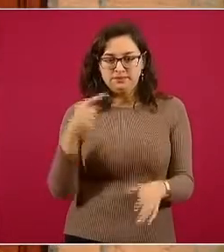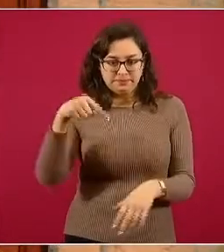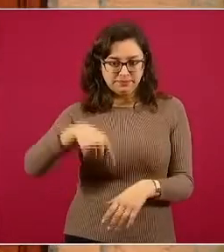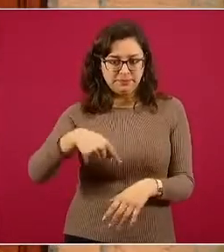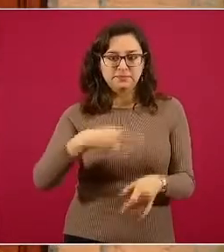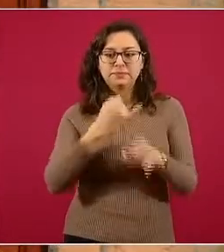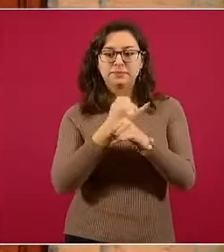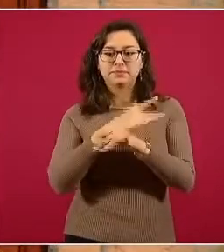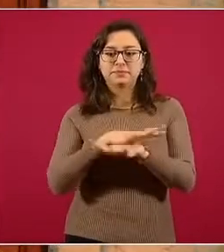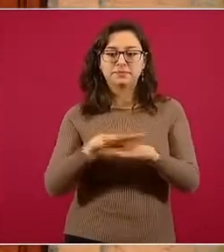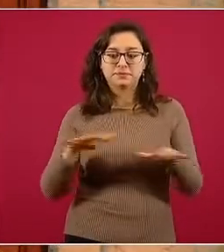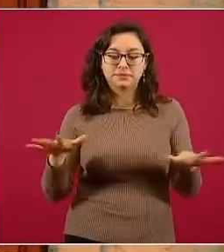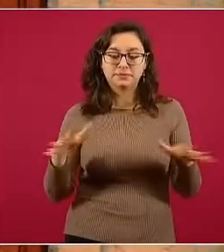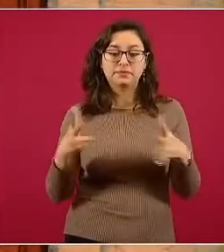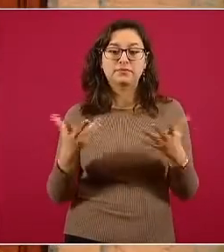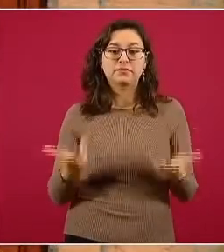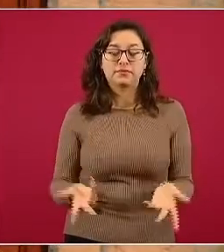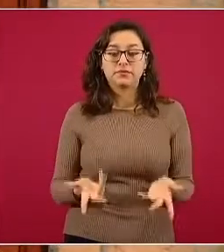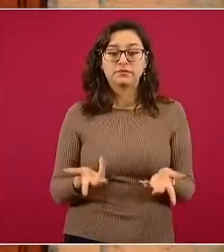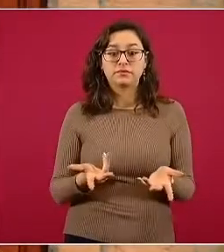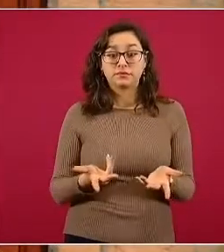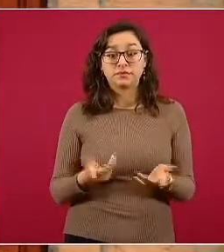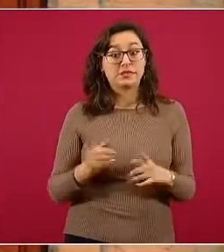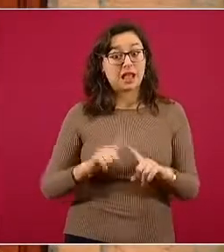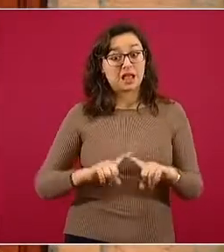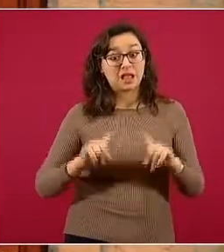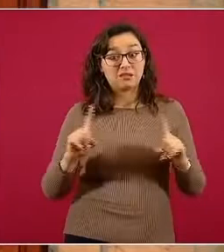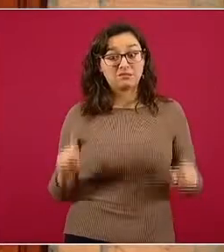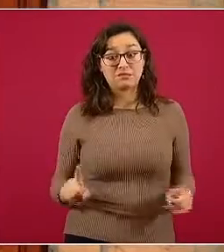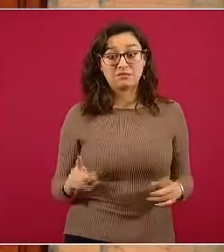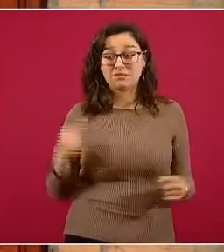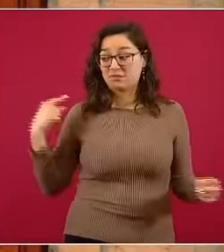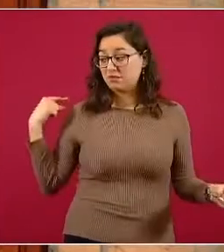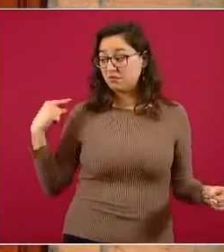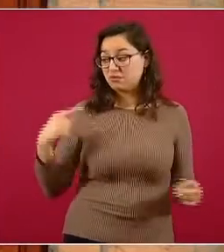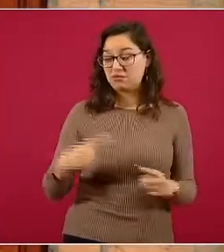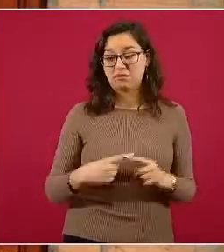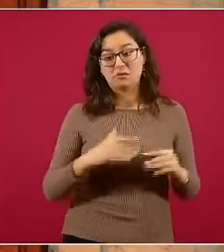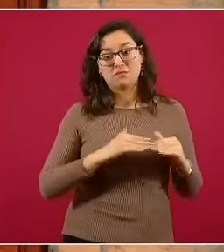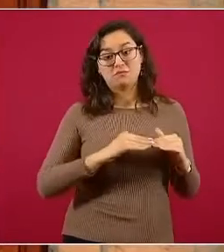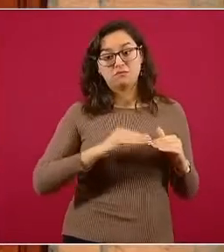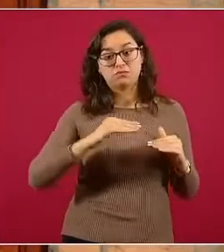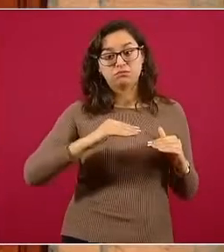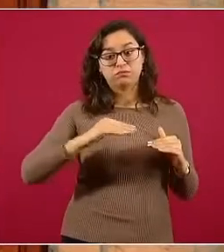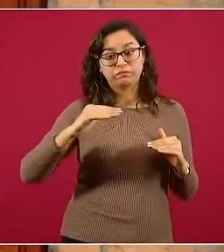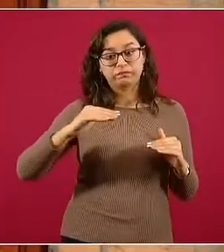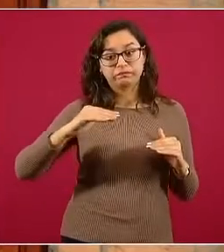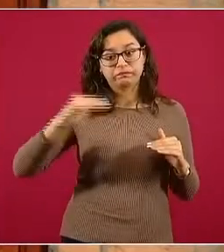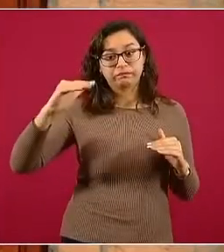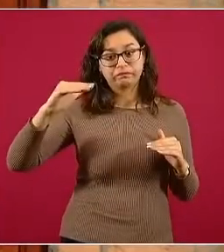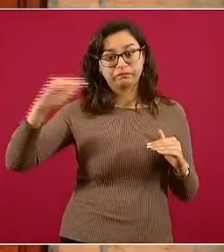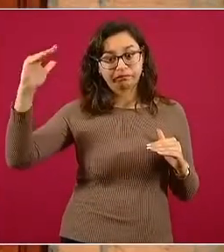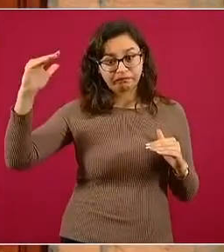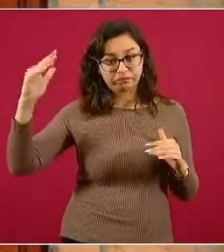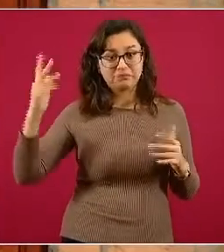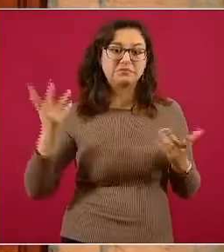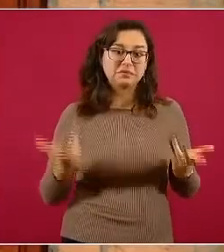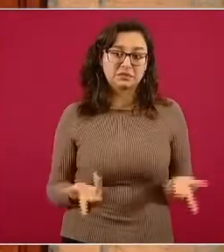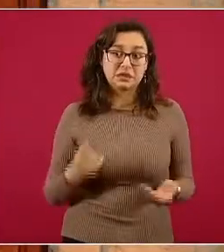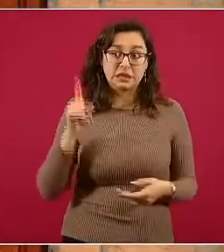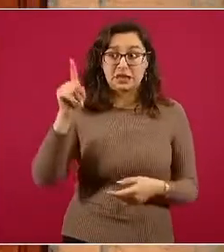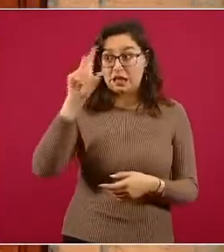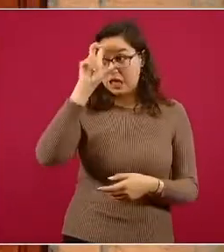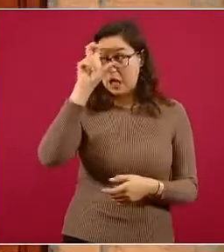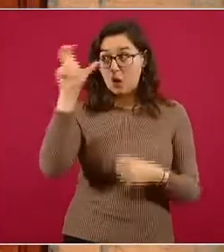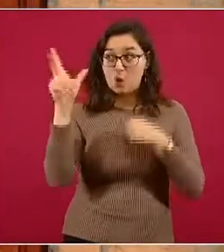como la pandemia más bien ha tenido un incremento en los últimos meses, semanas y días, sobre todo en el continente